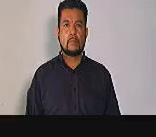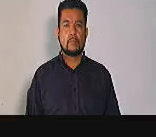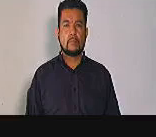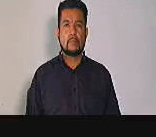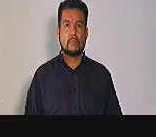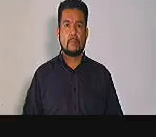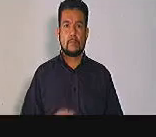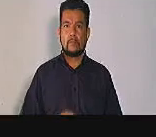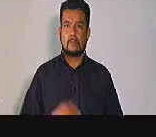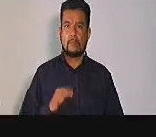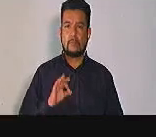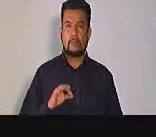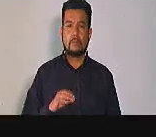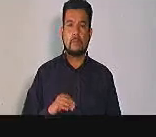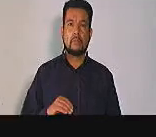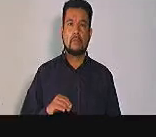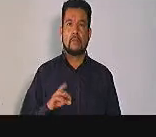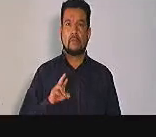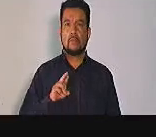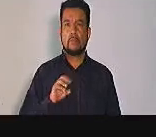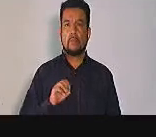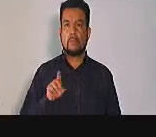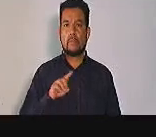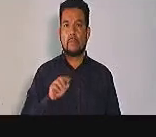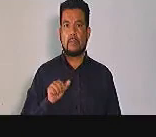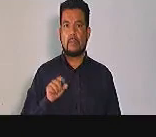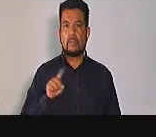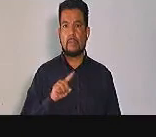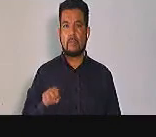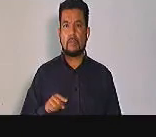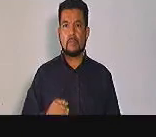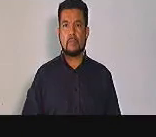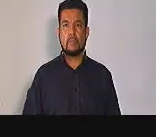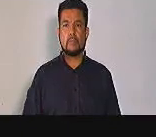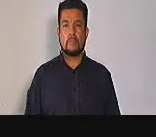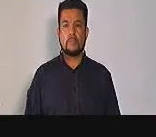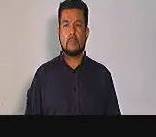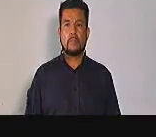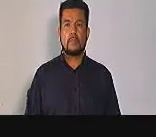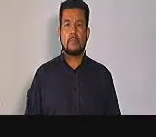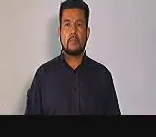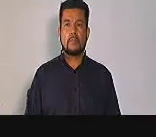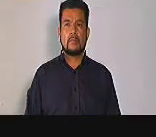Ya Lolando Rodríguez vota sí, copiado. Rosas, jurado Flavio William.